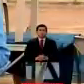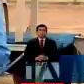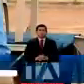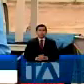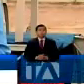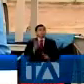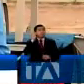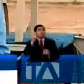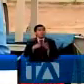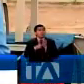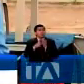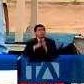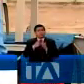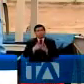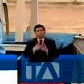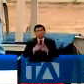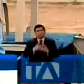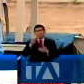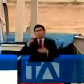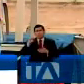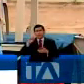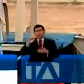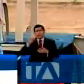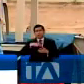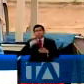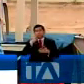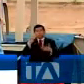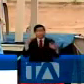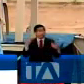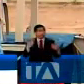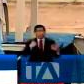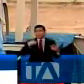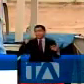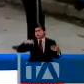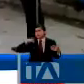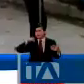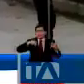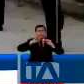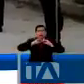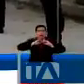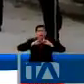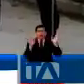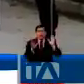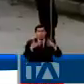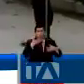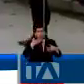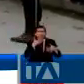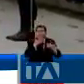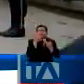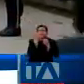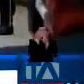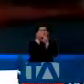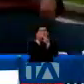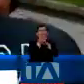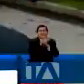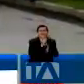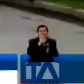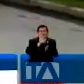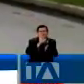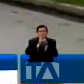La ministra de Gobierno, María Paula Romo, insistió en la necesidad de que haya total claridad en el manejo del portafolio en